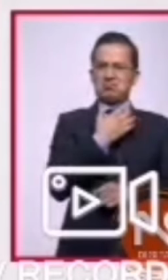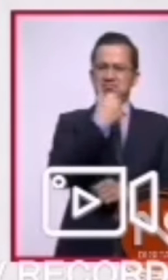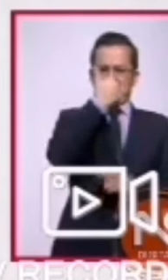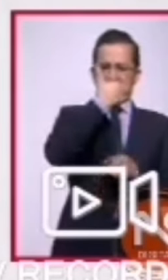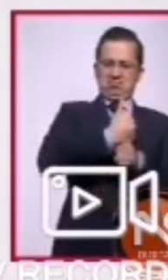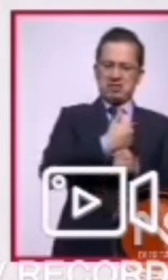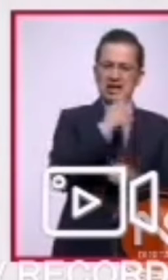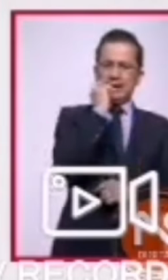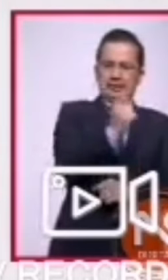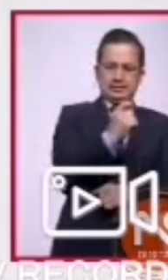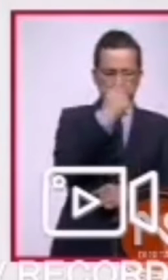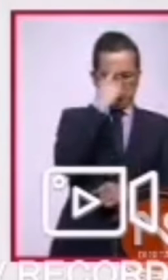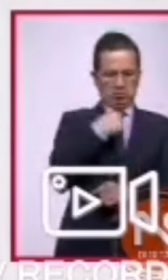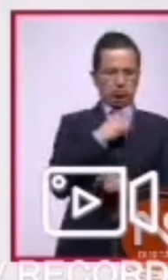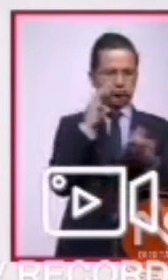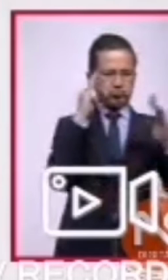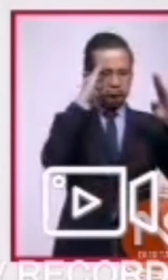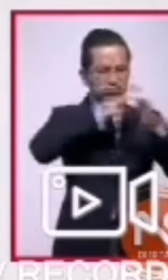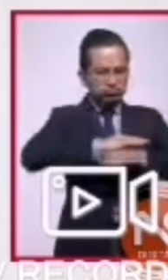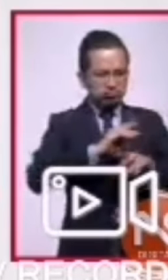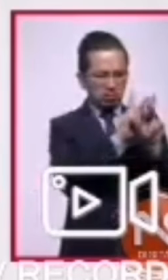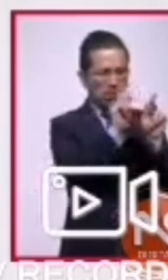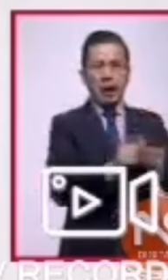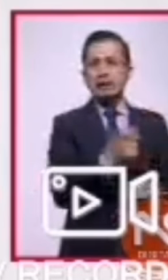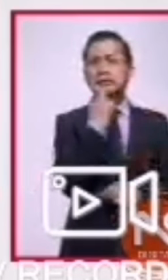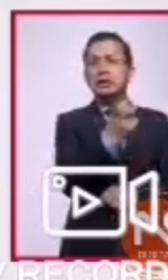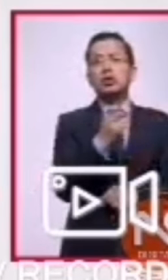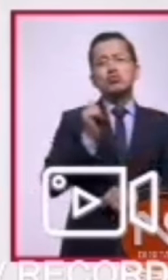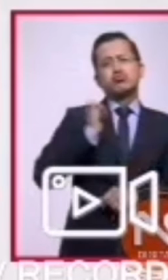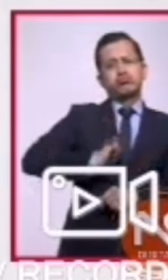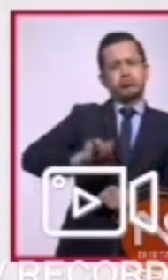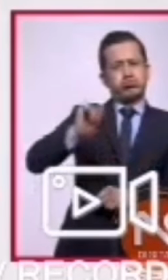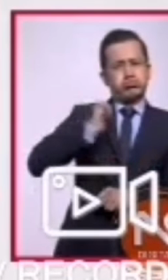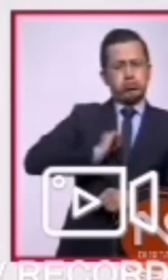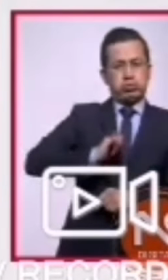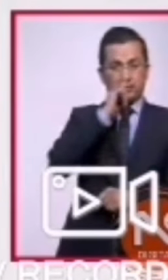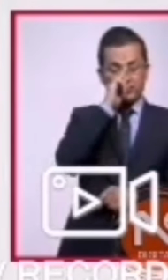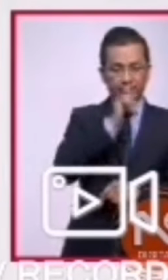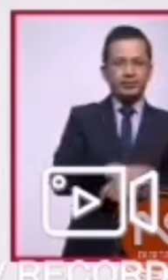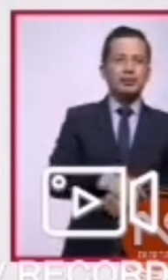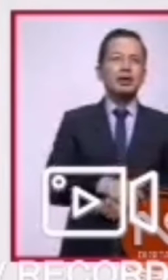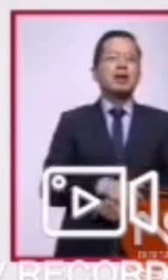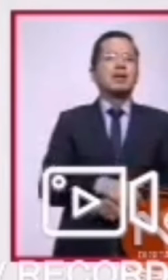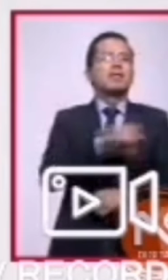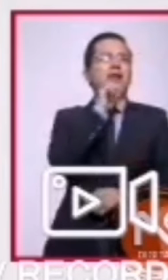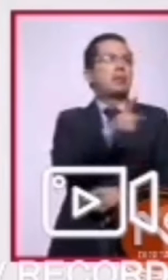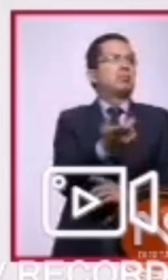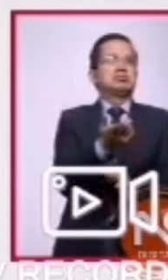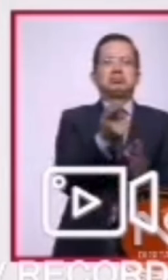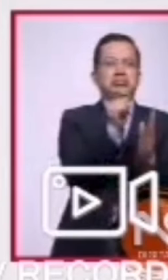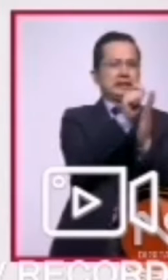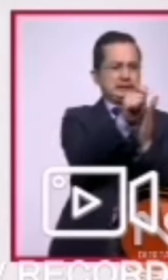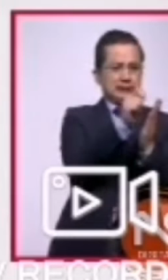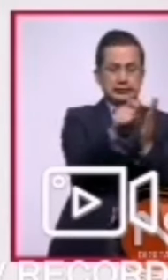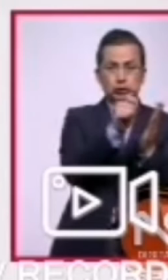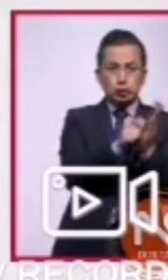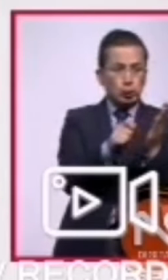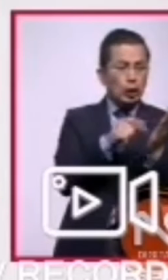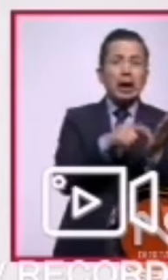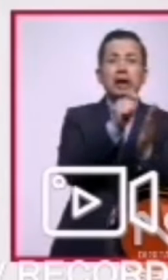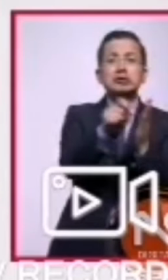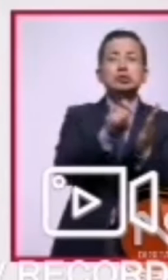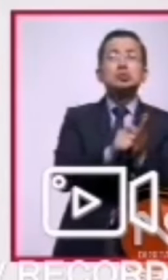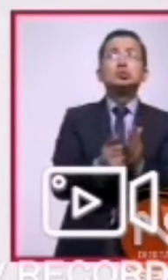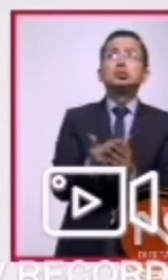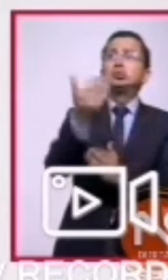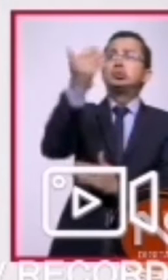interna. Esto es antiquísimo. La escritura, pues desde el tiempo, desde que